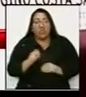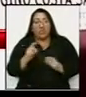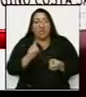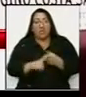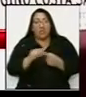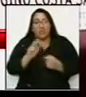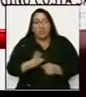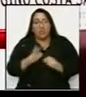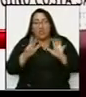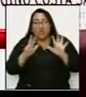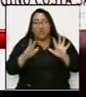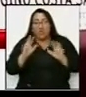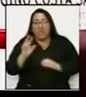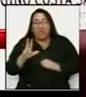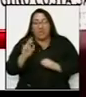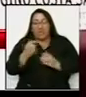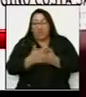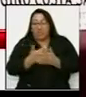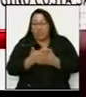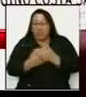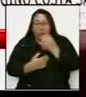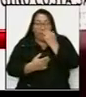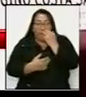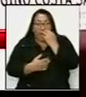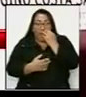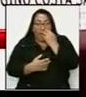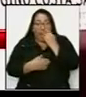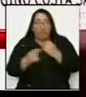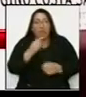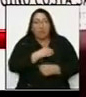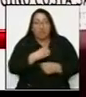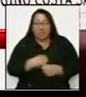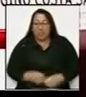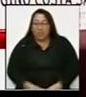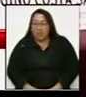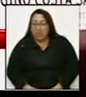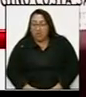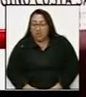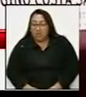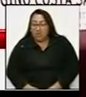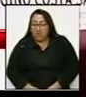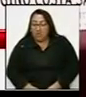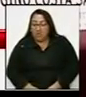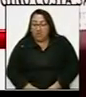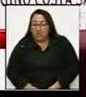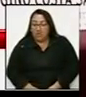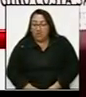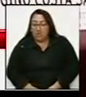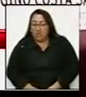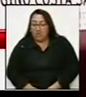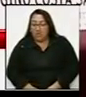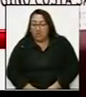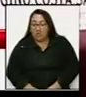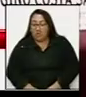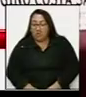al 83 de la propuesta del Poder Ejecutivo, Presidenta. Y termino